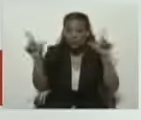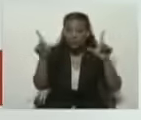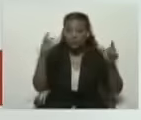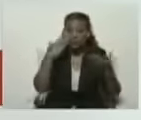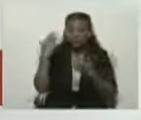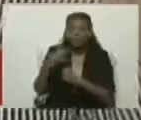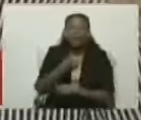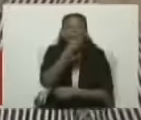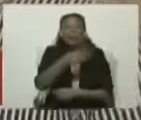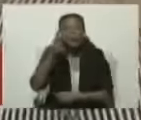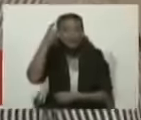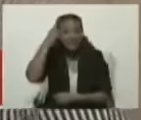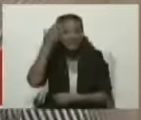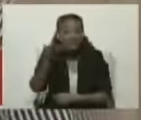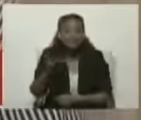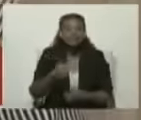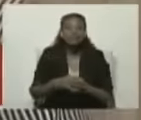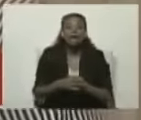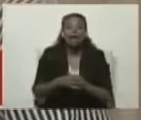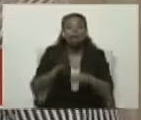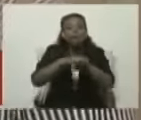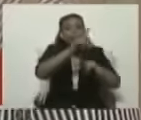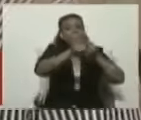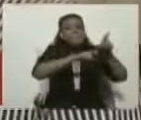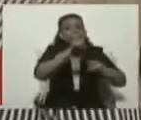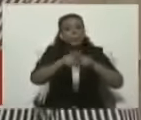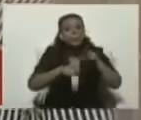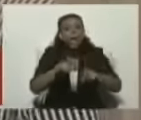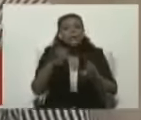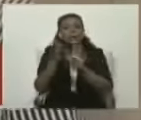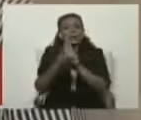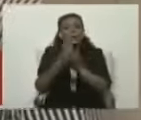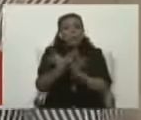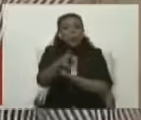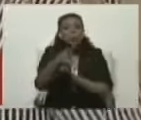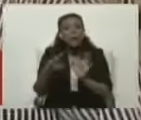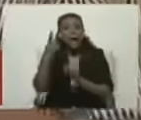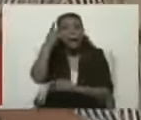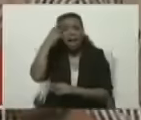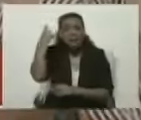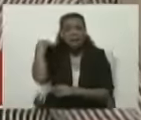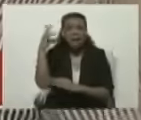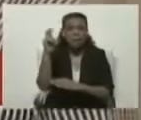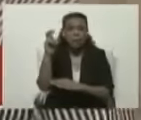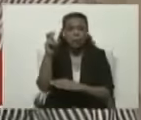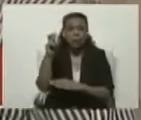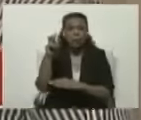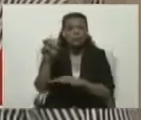¿Qué tal? Buenos días. Consultarle sobre lo que usted señalaba ayer de este